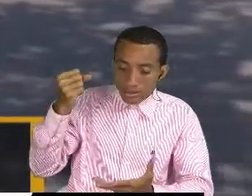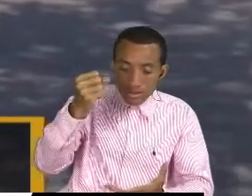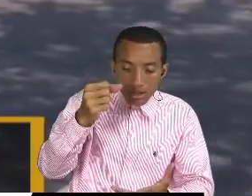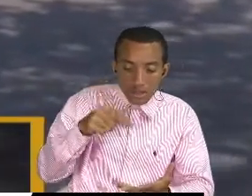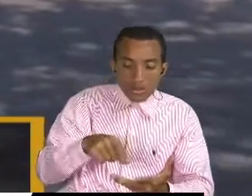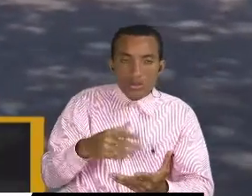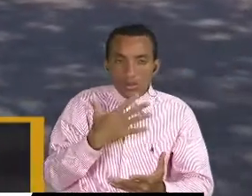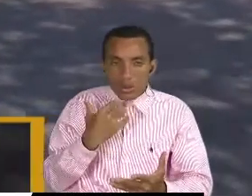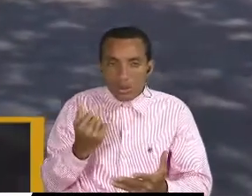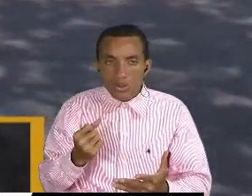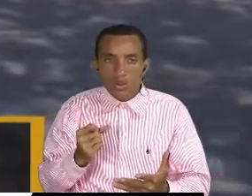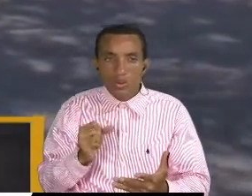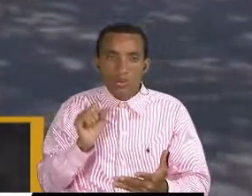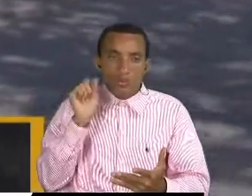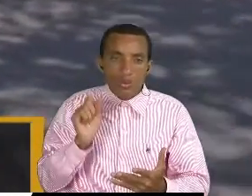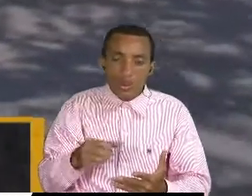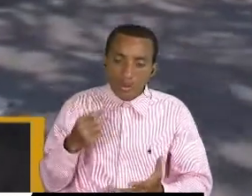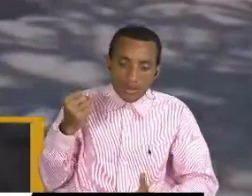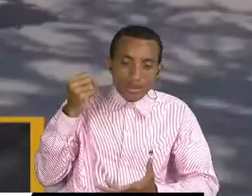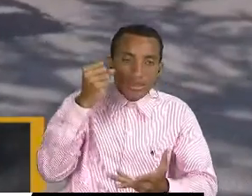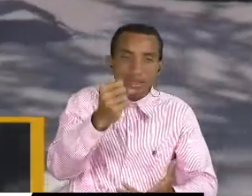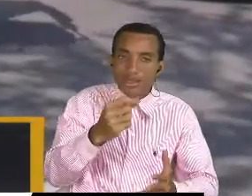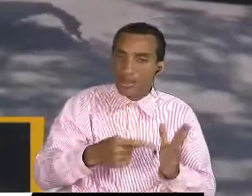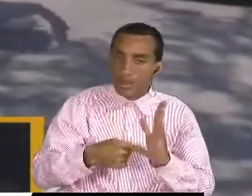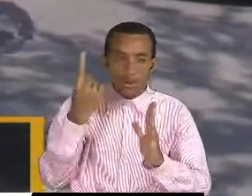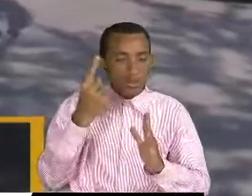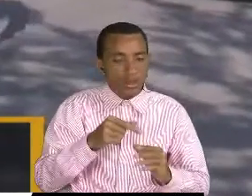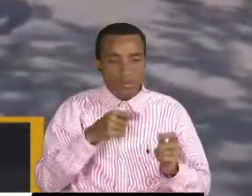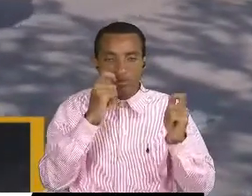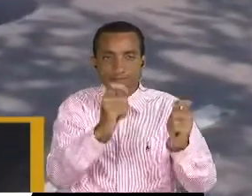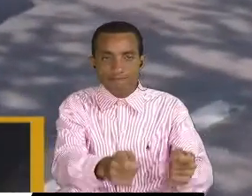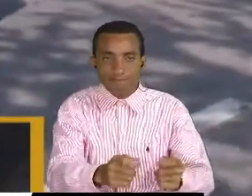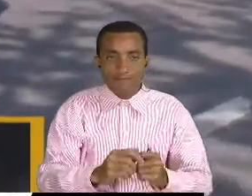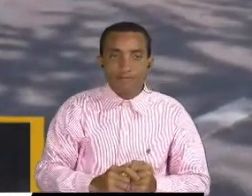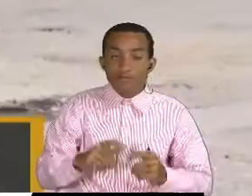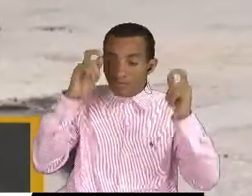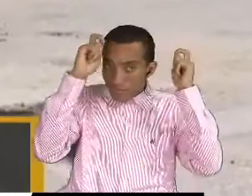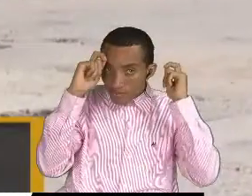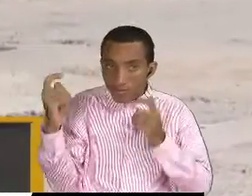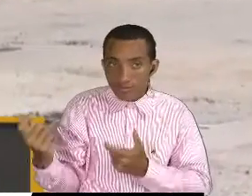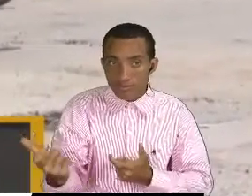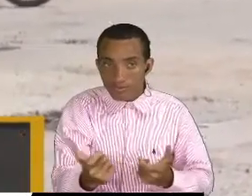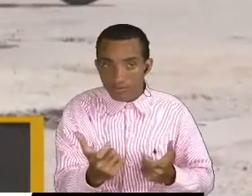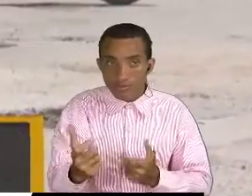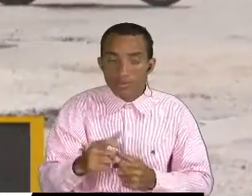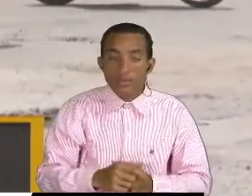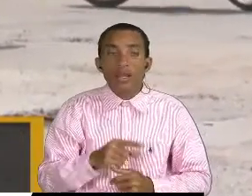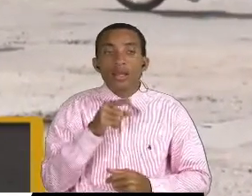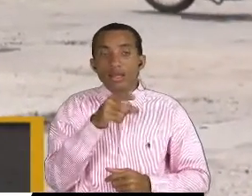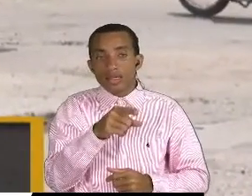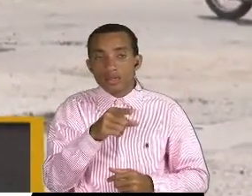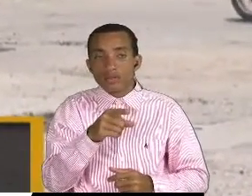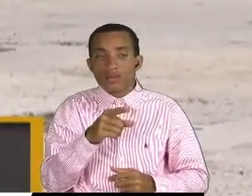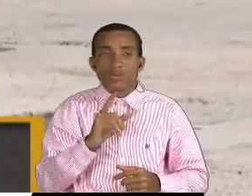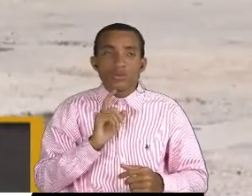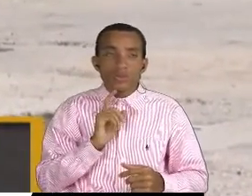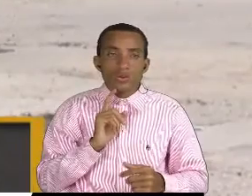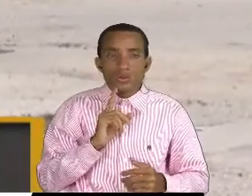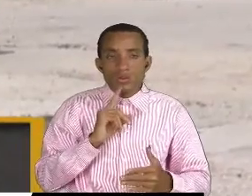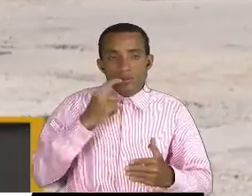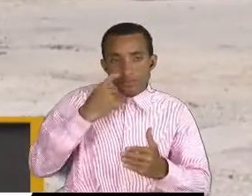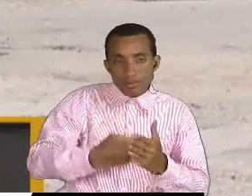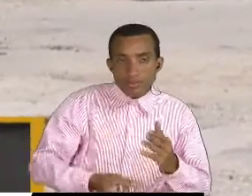posible lleguen directamente al cuerpo de bomberos y por eso hicimos la gestión de hacer la exoneración haciéndolo